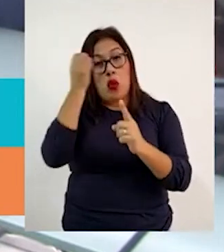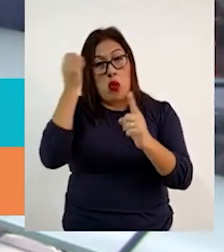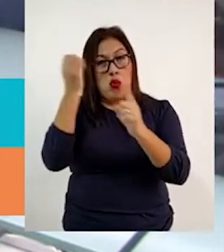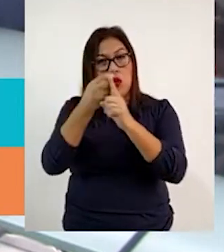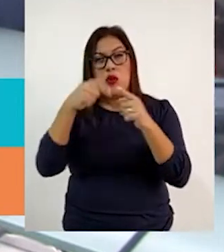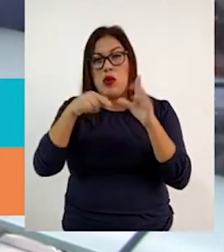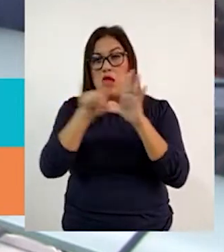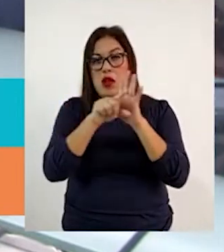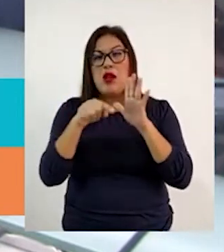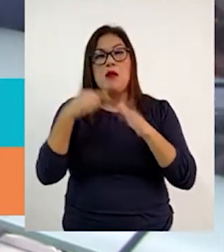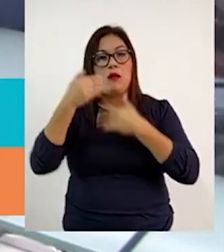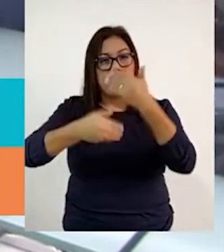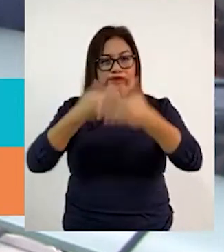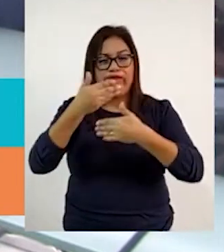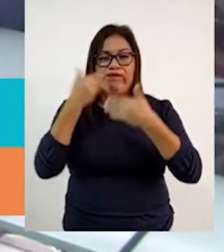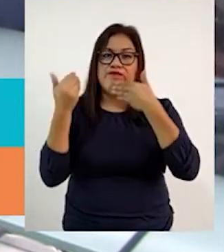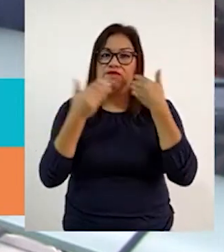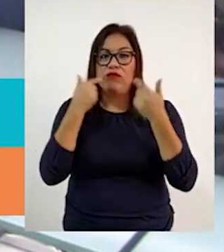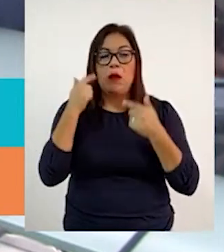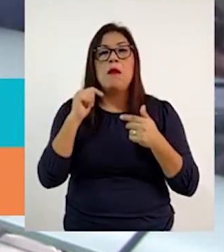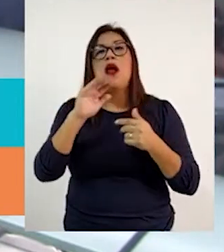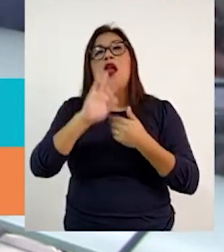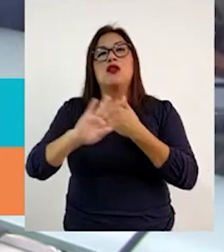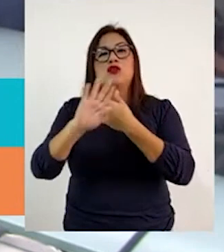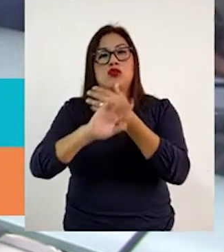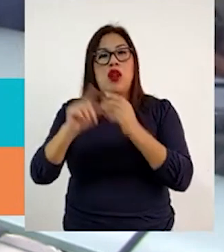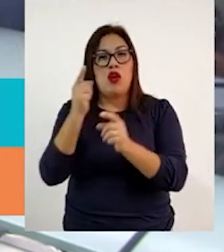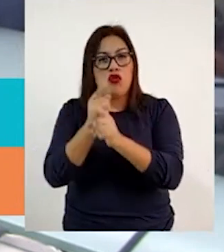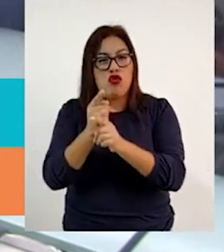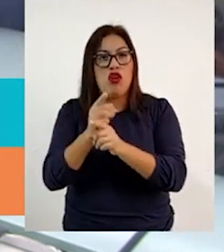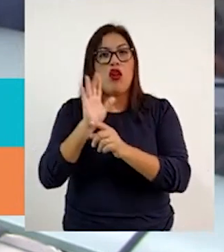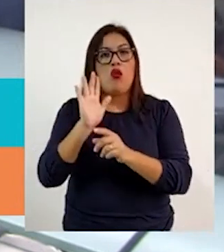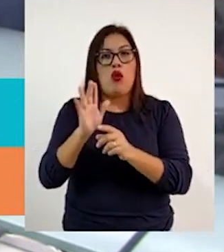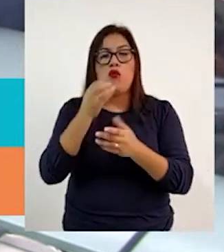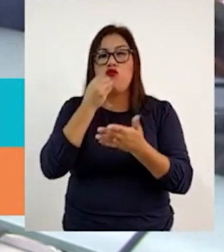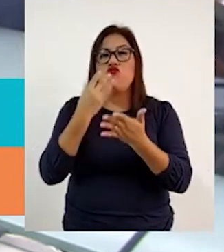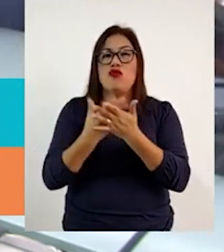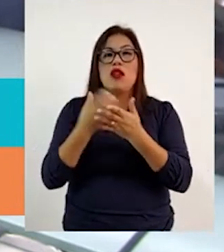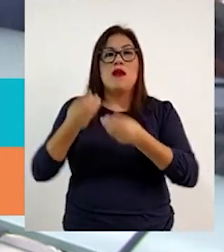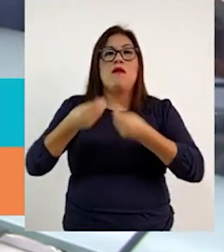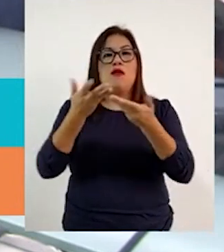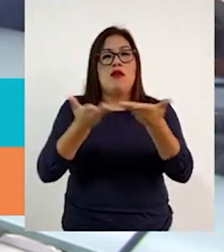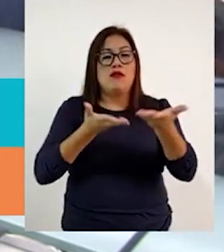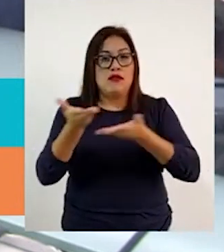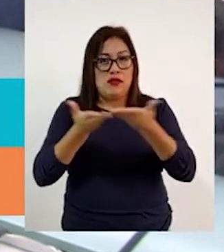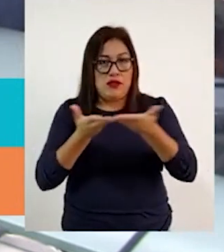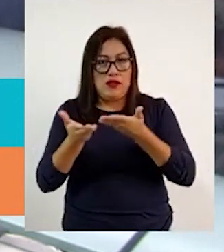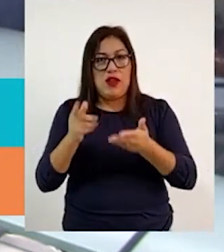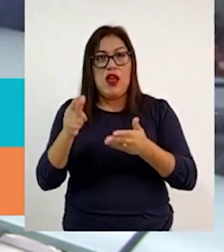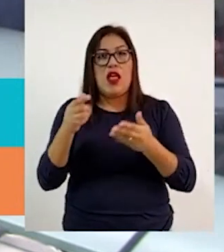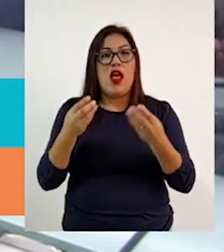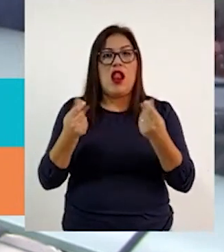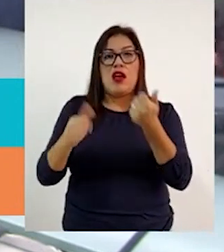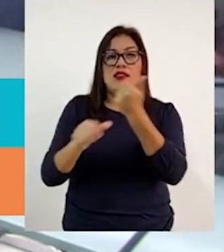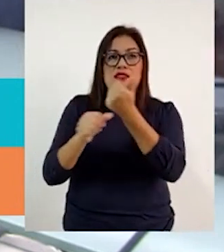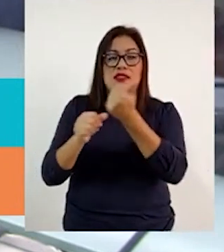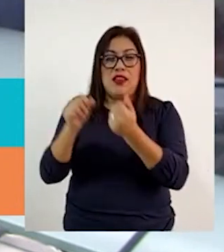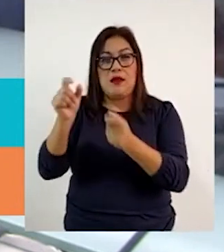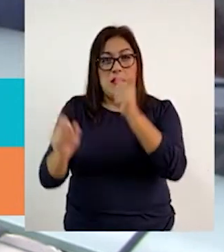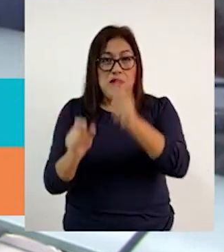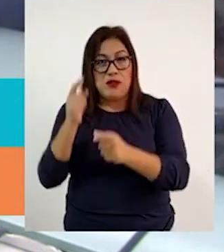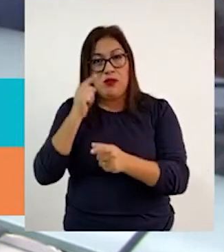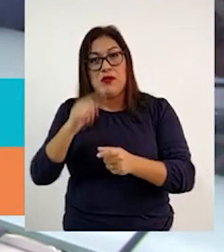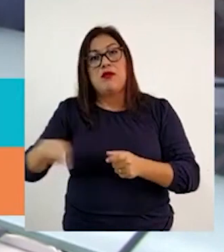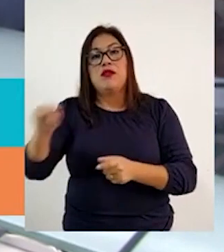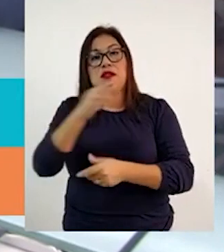sus procesos para asegurar la correcta y efectiva prestación de servicios de asistencia personal para las